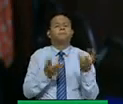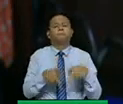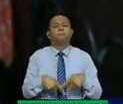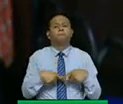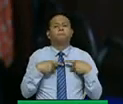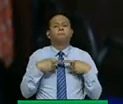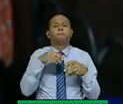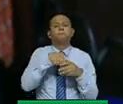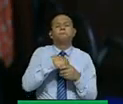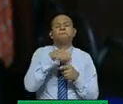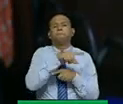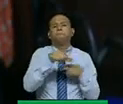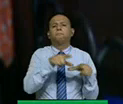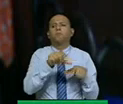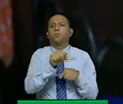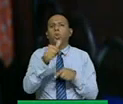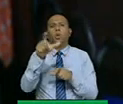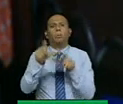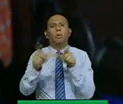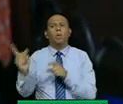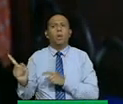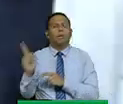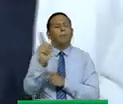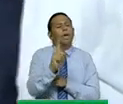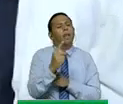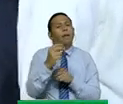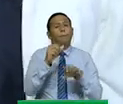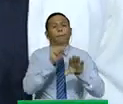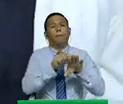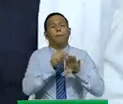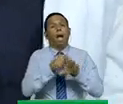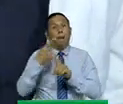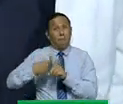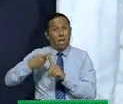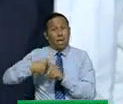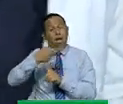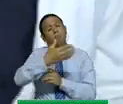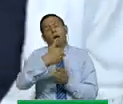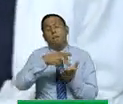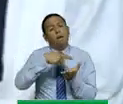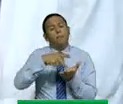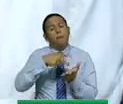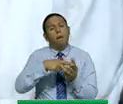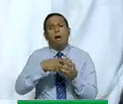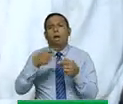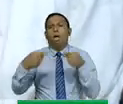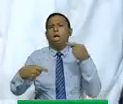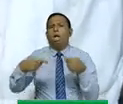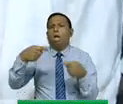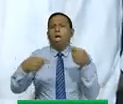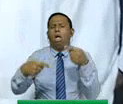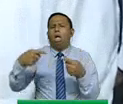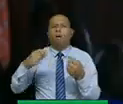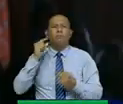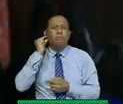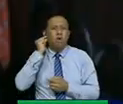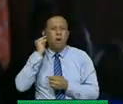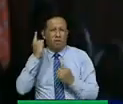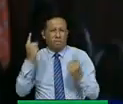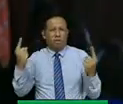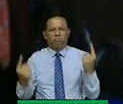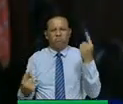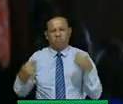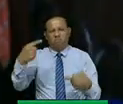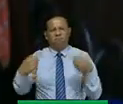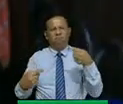visita de la persona que le va a cobrar la renta. Dentro de esta discusión de las dos mujeres entra un personaje que es la